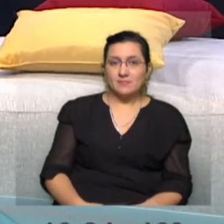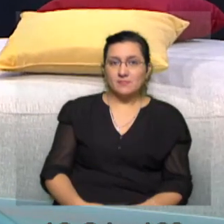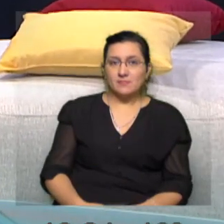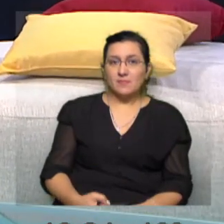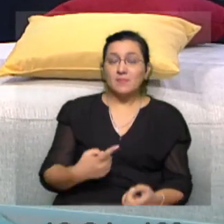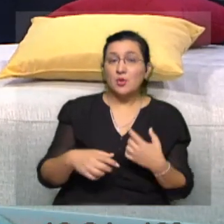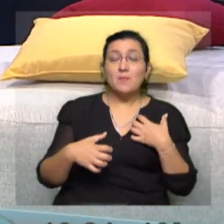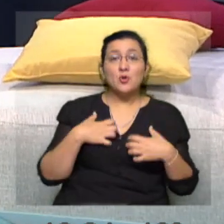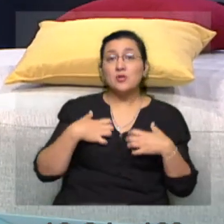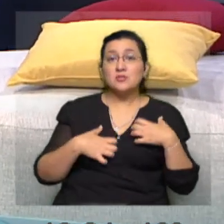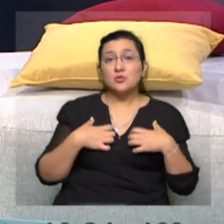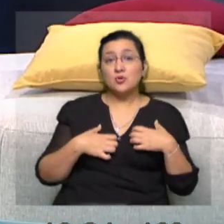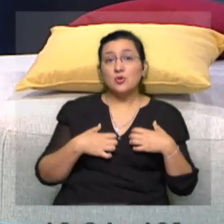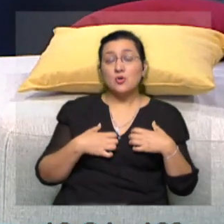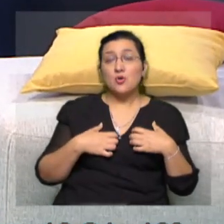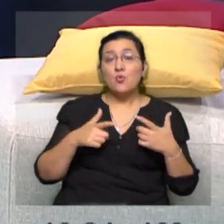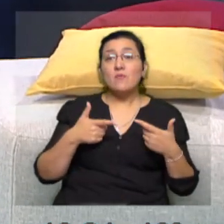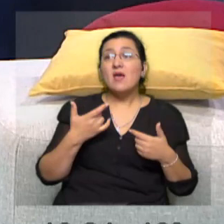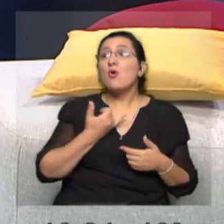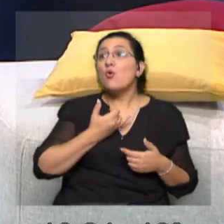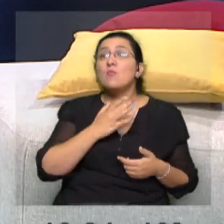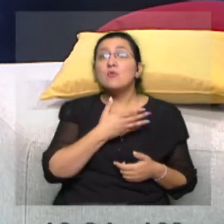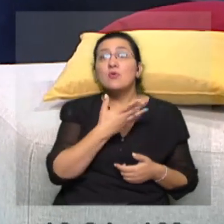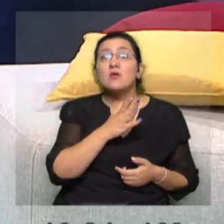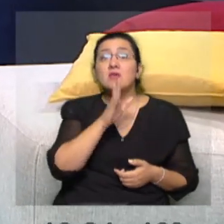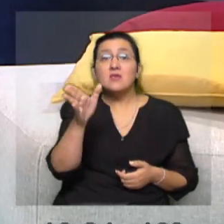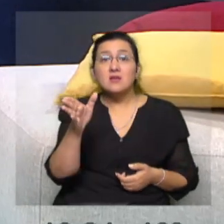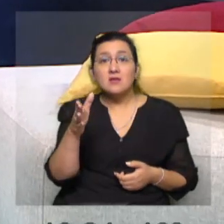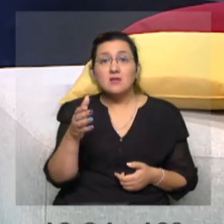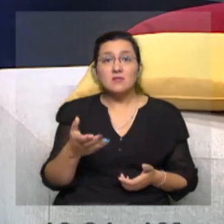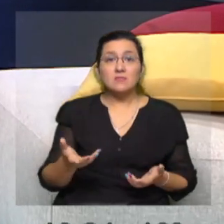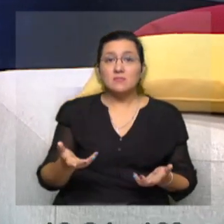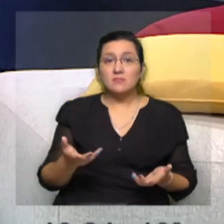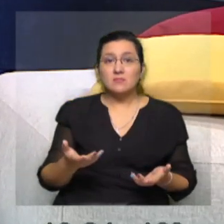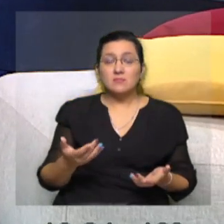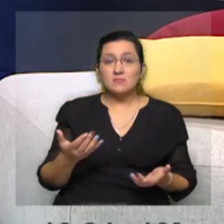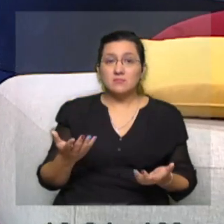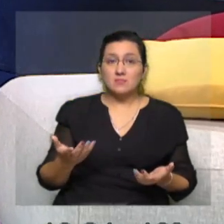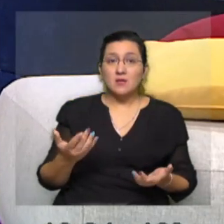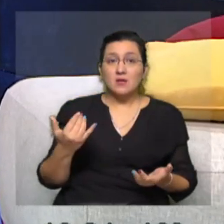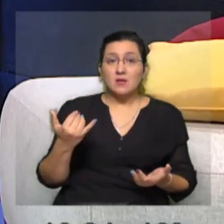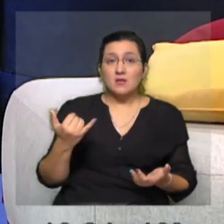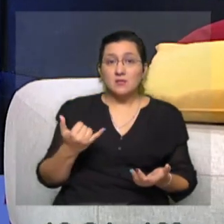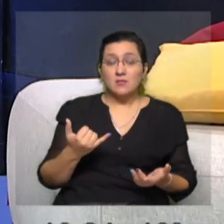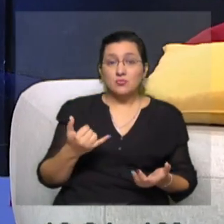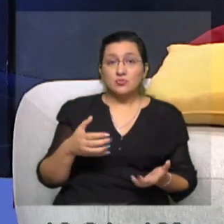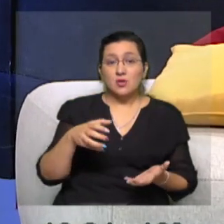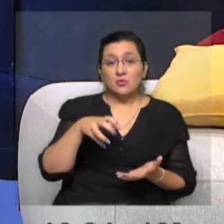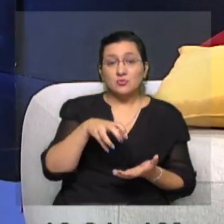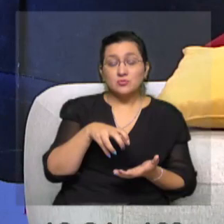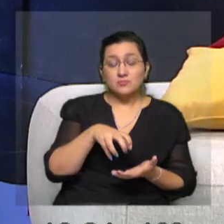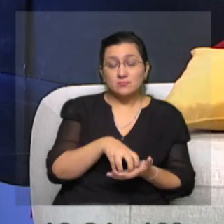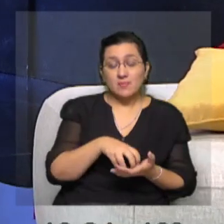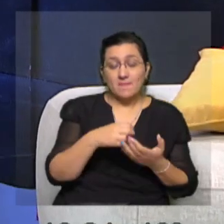Pero Progreso no tenía los medios para ir. Teniendo la concentración, porque tenemos la concentración en Paso de la